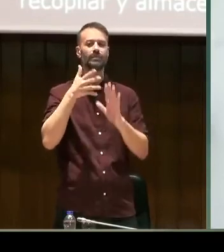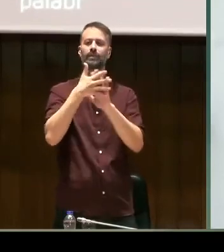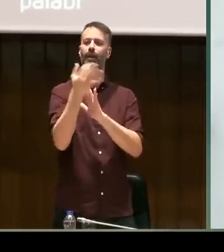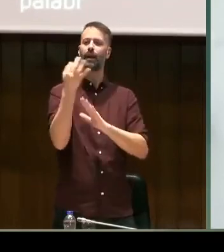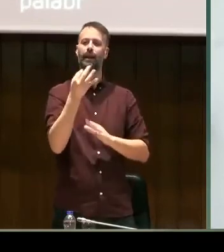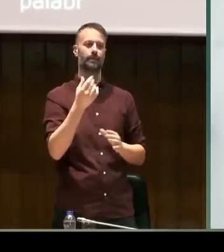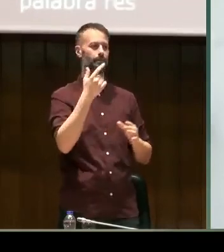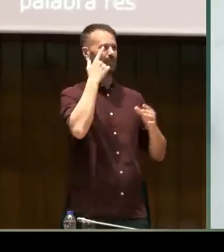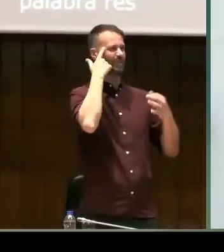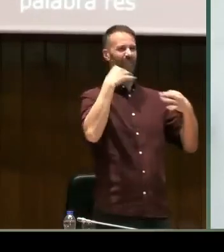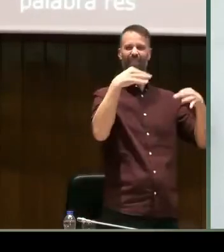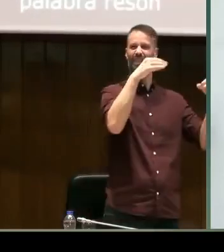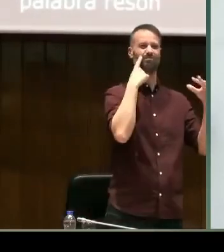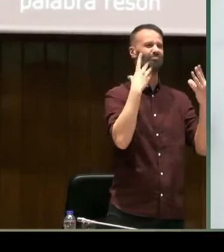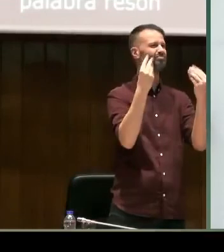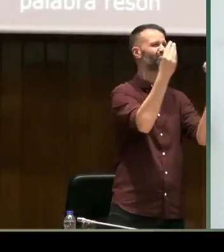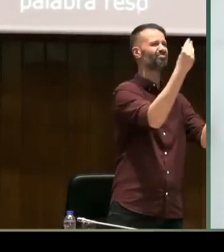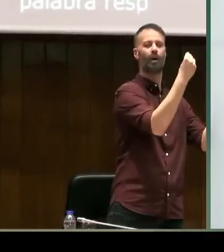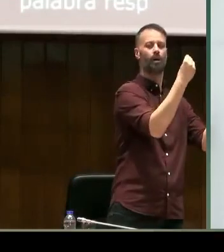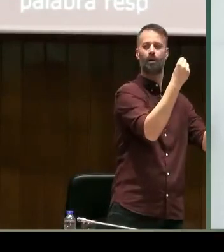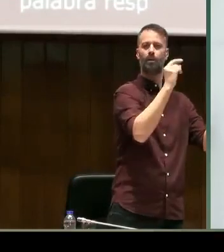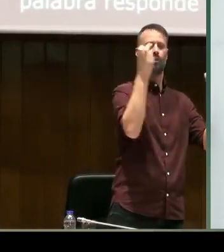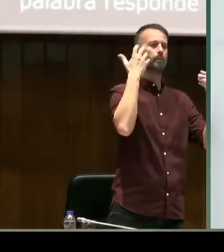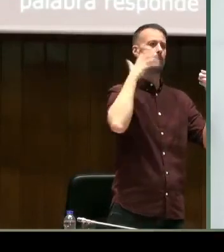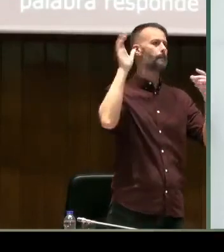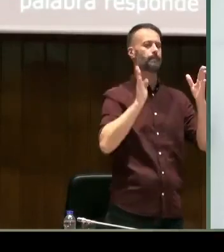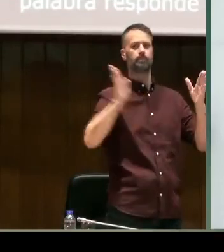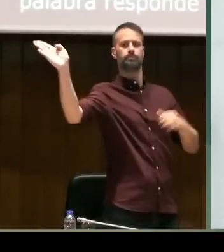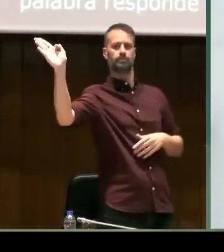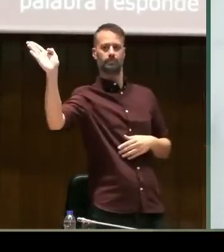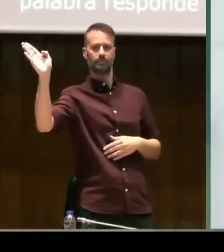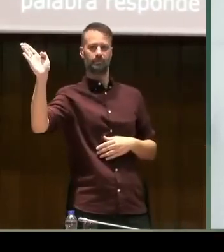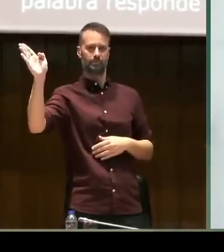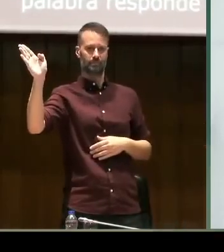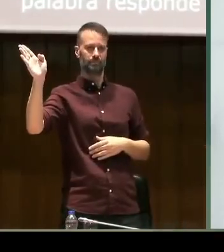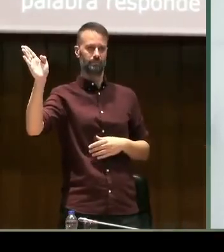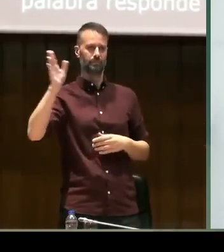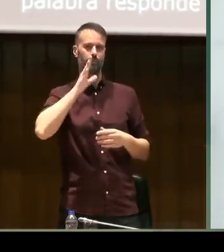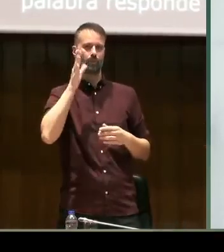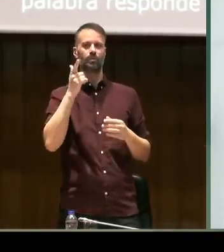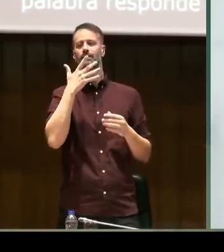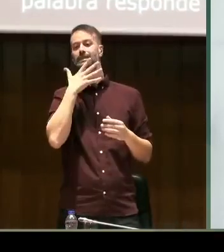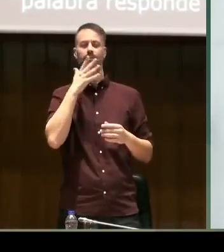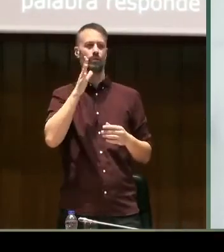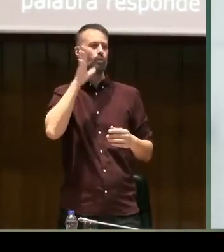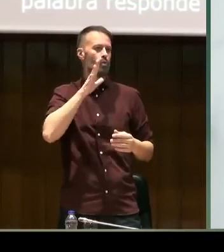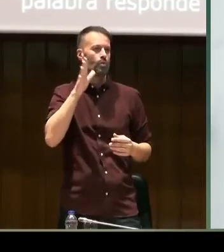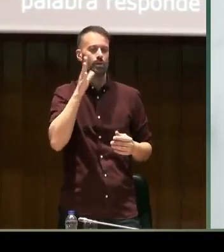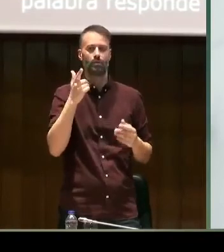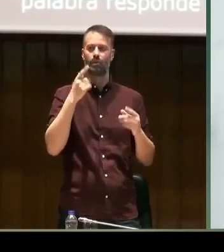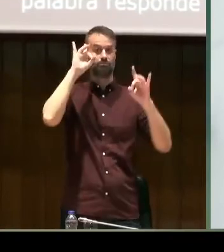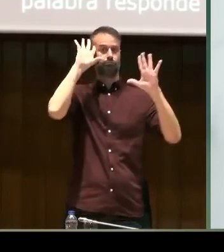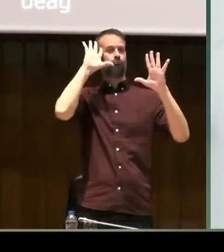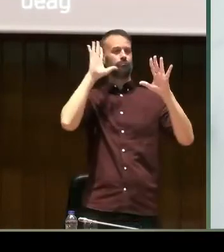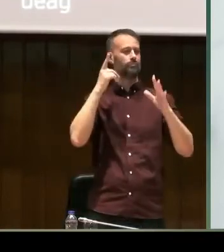palabra excepcionales. Lo que supone excepcionales, una de las acepciones, es